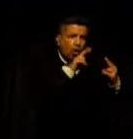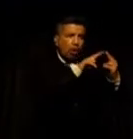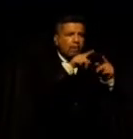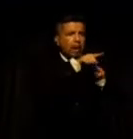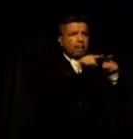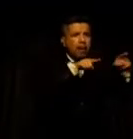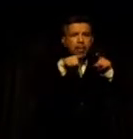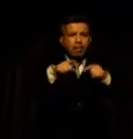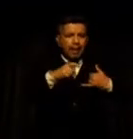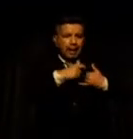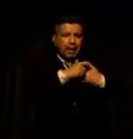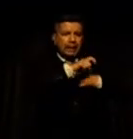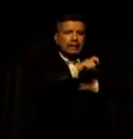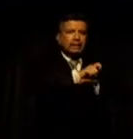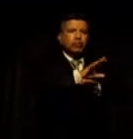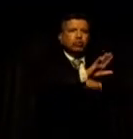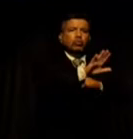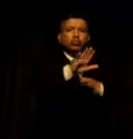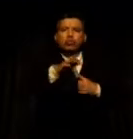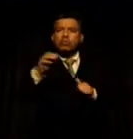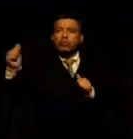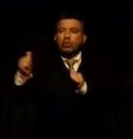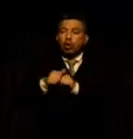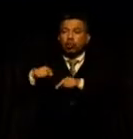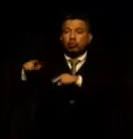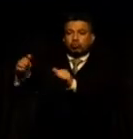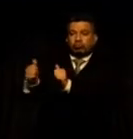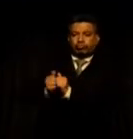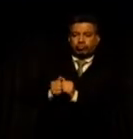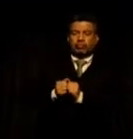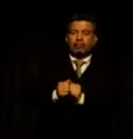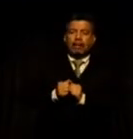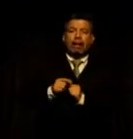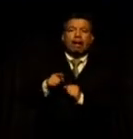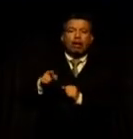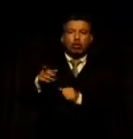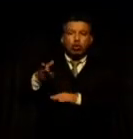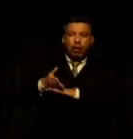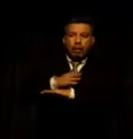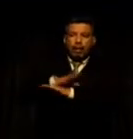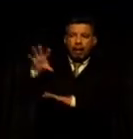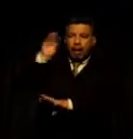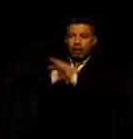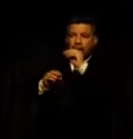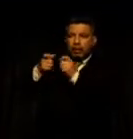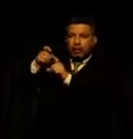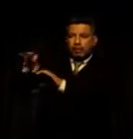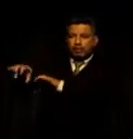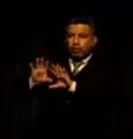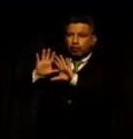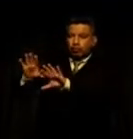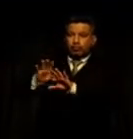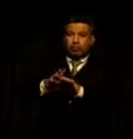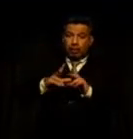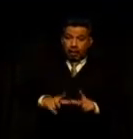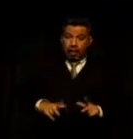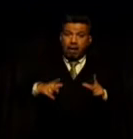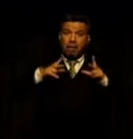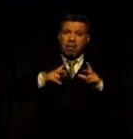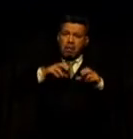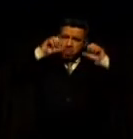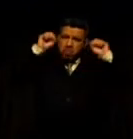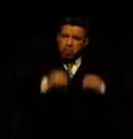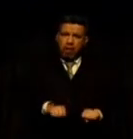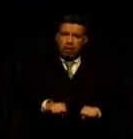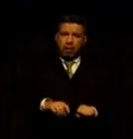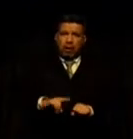mano las necesidades al lado de usted parte de lo que le aprendí es que en la vida si se puede y que cuando